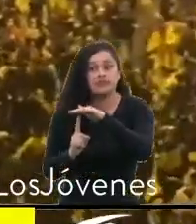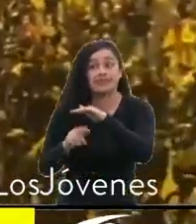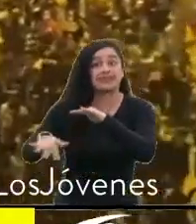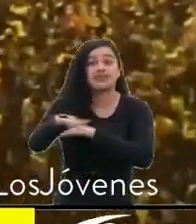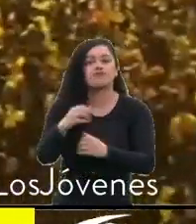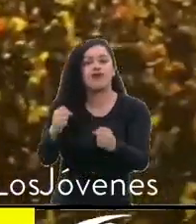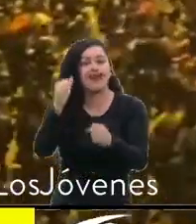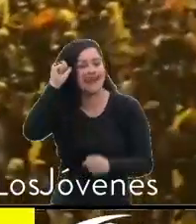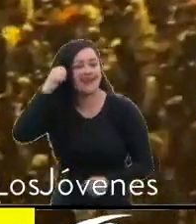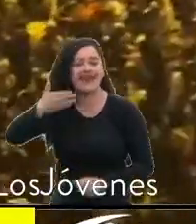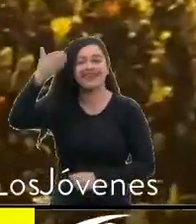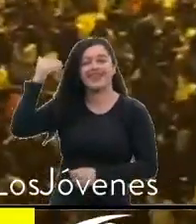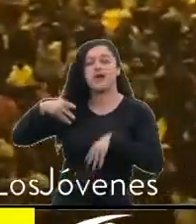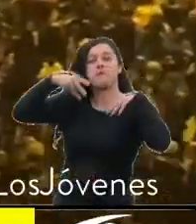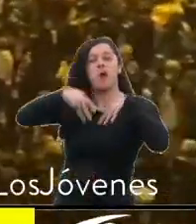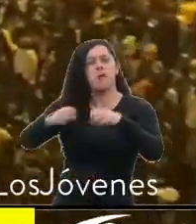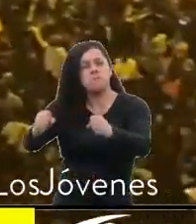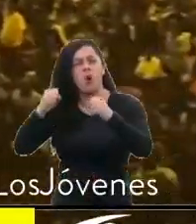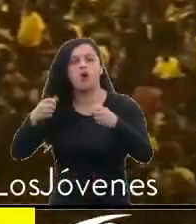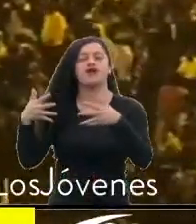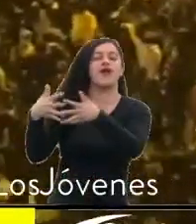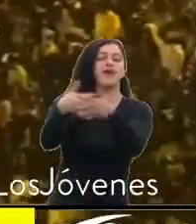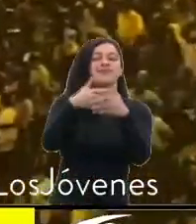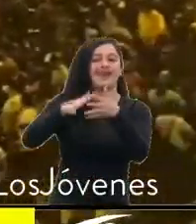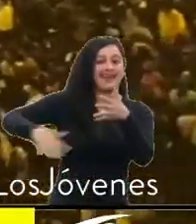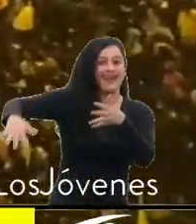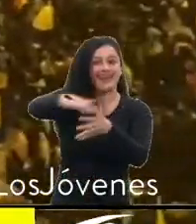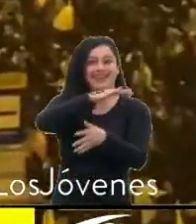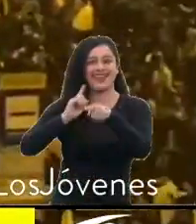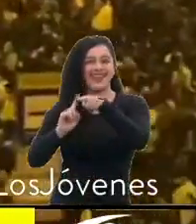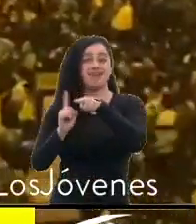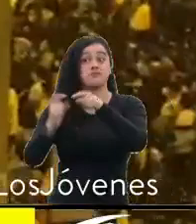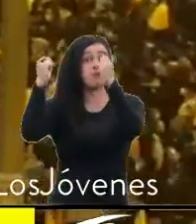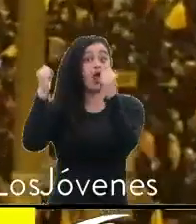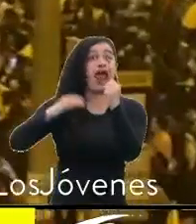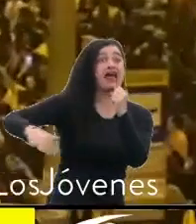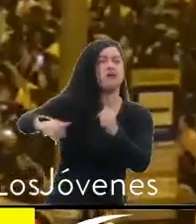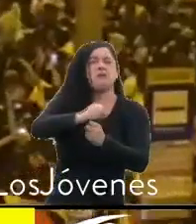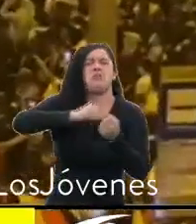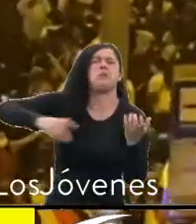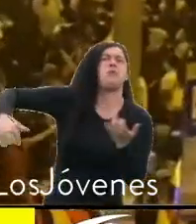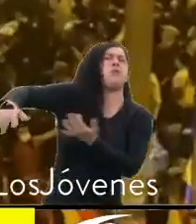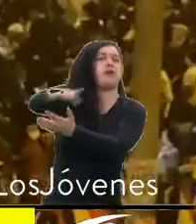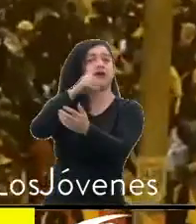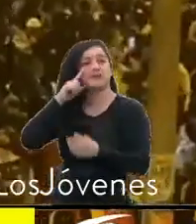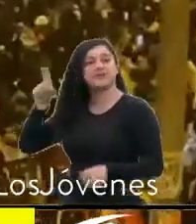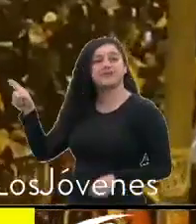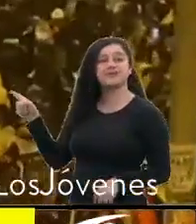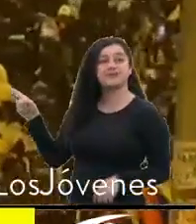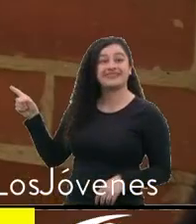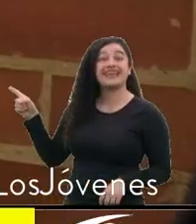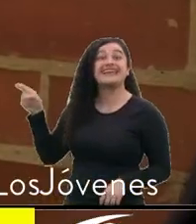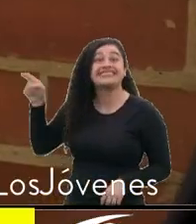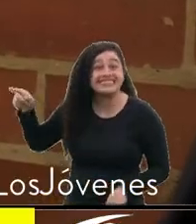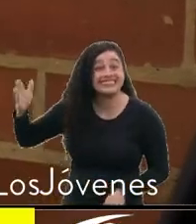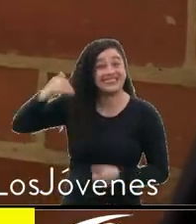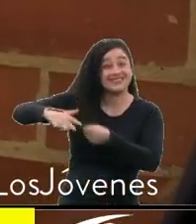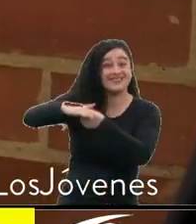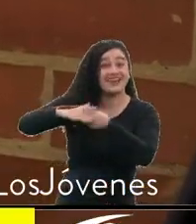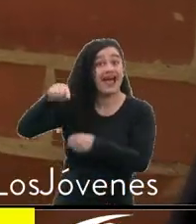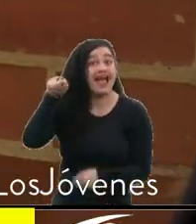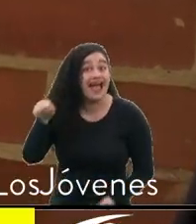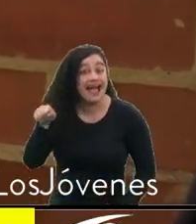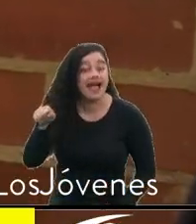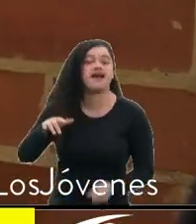fue el punto de encuentro de miles de jóvenes que participaron del paro nacional. Pues sí, creo que es muy importante, ya que pues ya